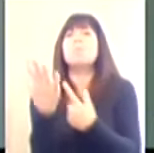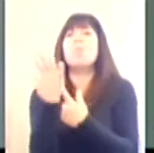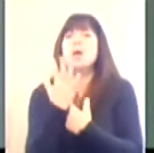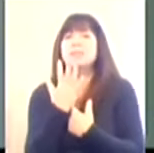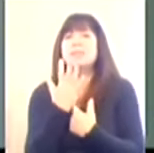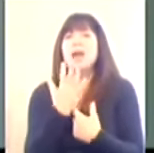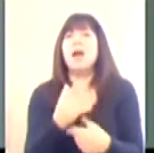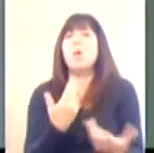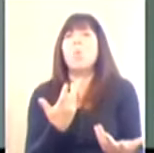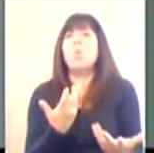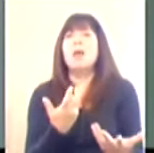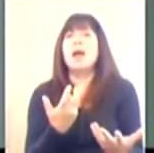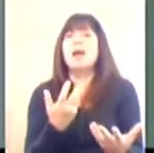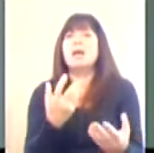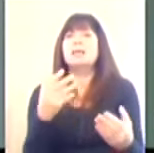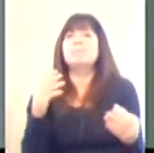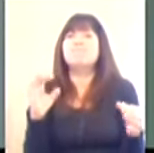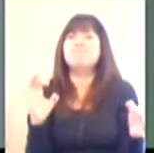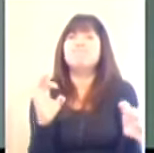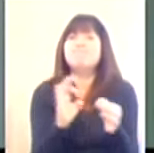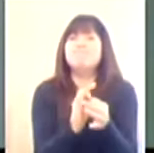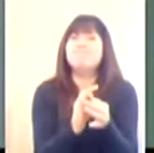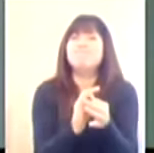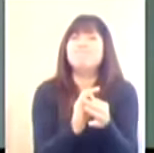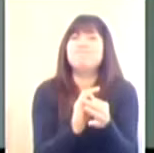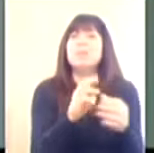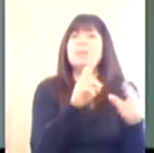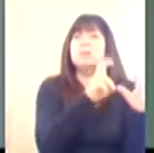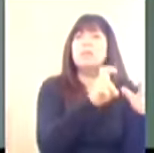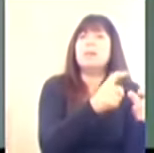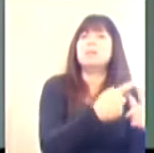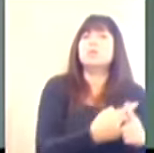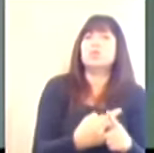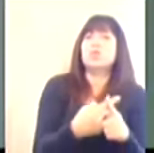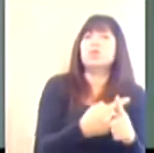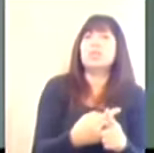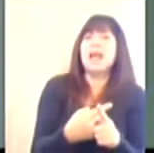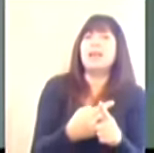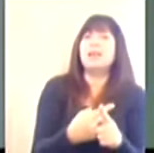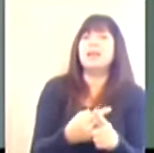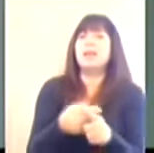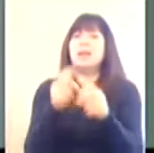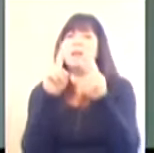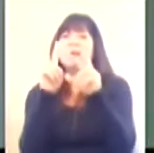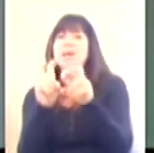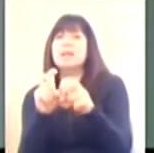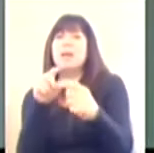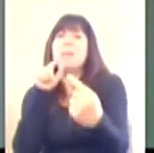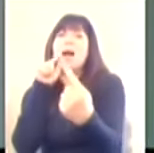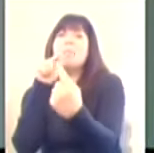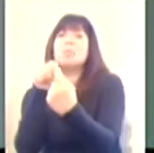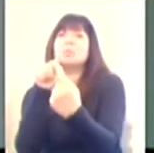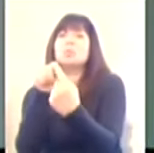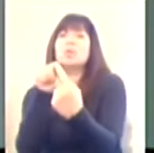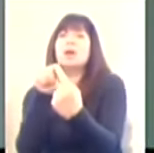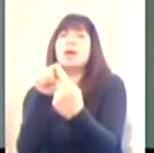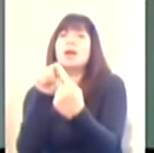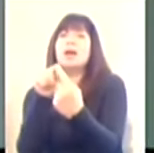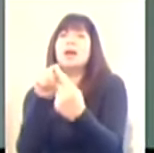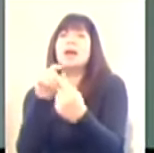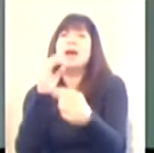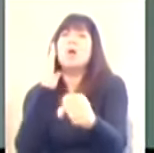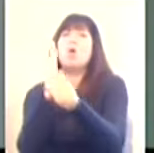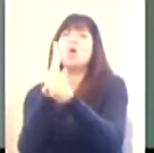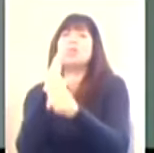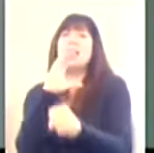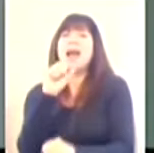una sinergia muy profunda entre los temas sociales de la vivienda y los temas que apuntan justamente a la carbono neutralidad. Ese es